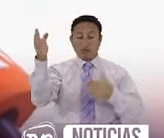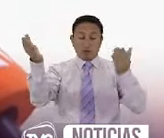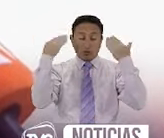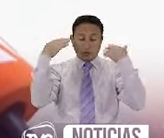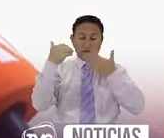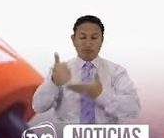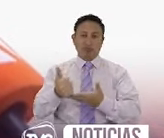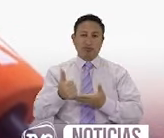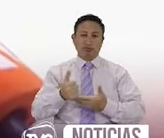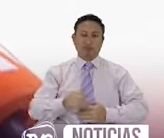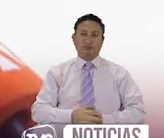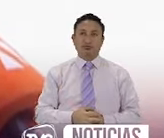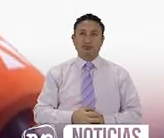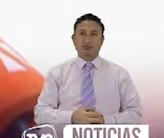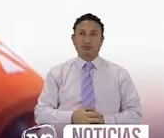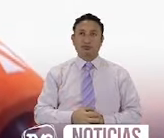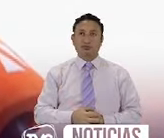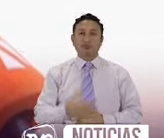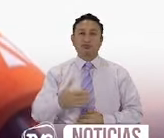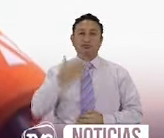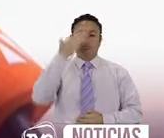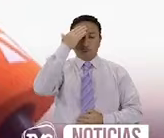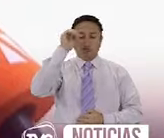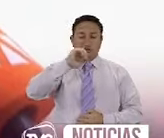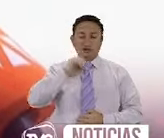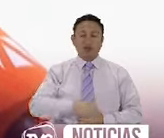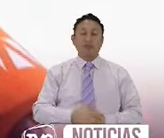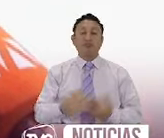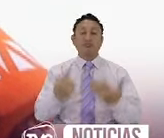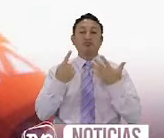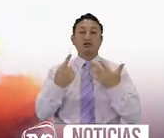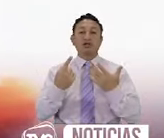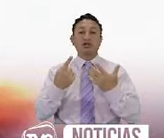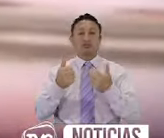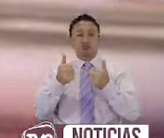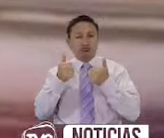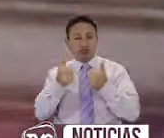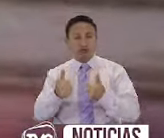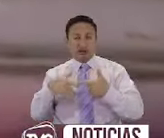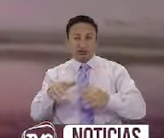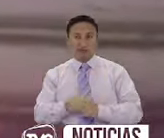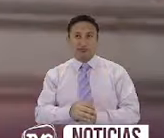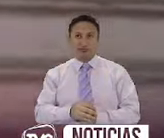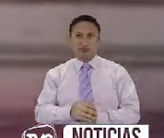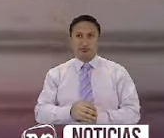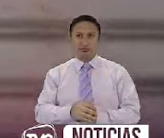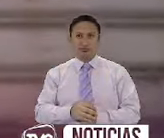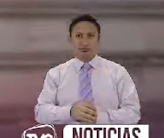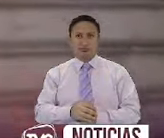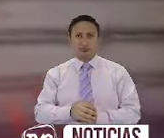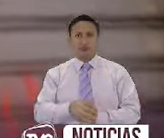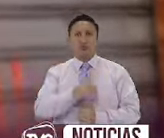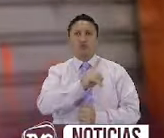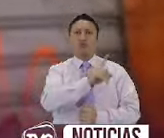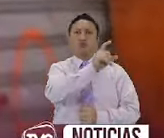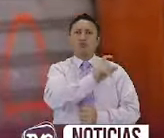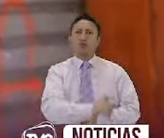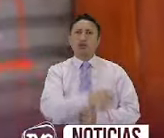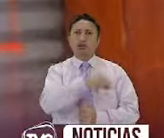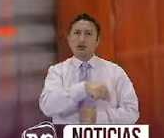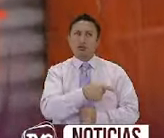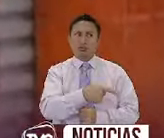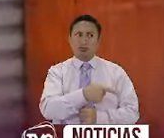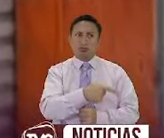recibir los primeros auxilios. Se conoce que hasta el momento esas personas se encuentran estables. Entre ellos también hay ciudadanos quienes no